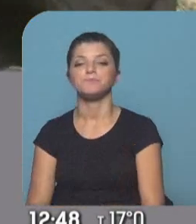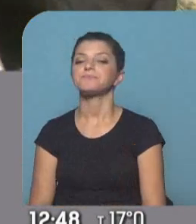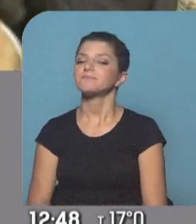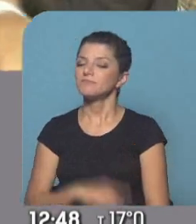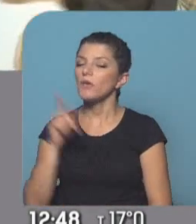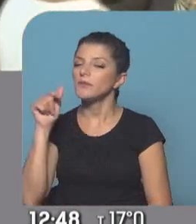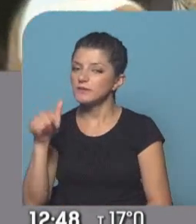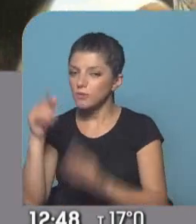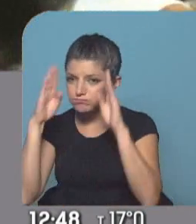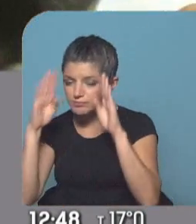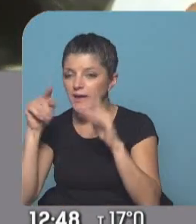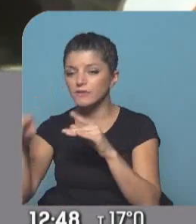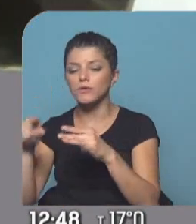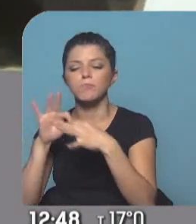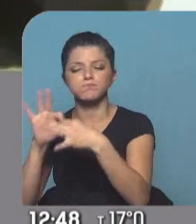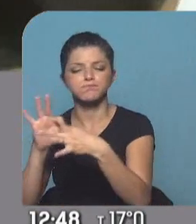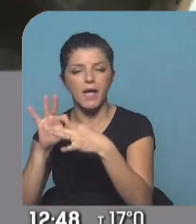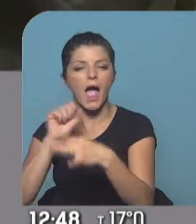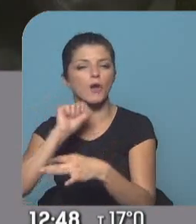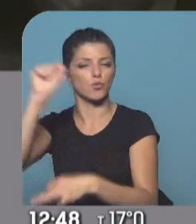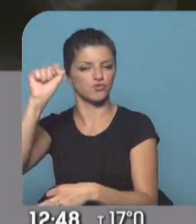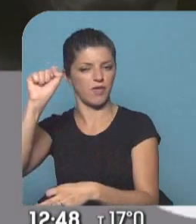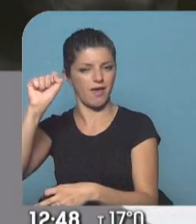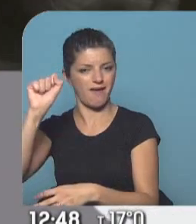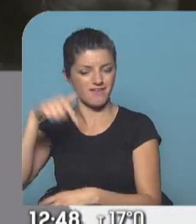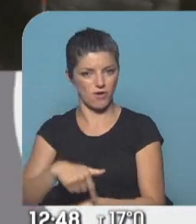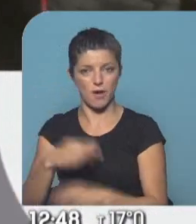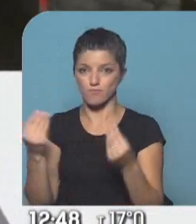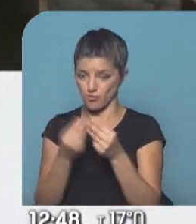apunta hacia Rusia, que es justamente lo que más preocupa en este momento a la Unión Europea.